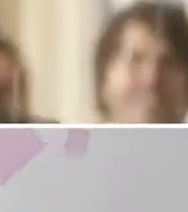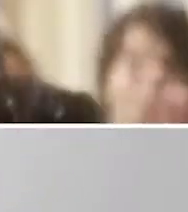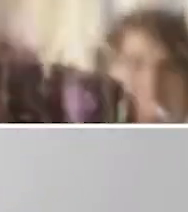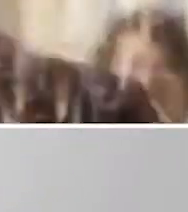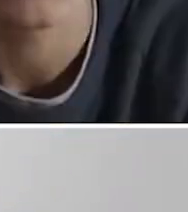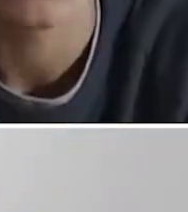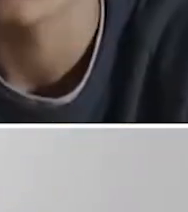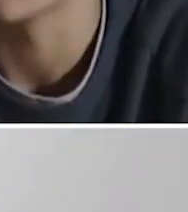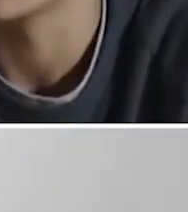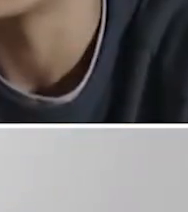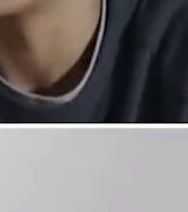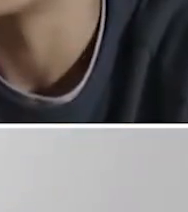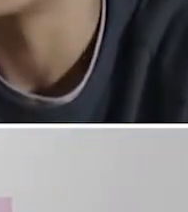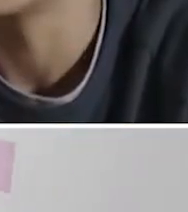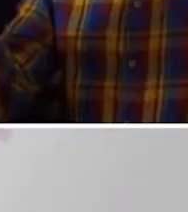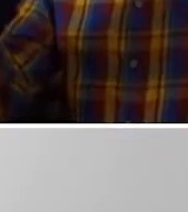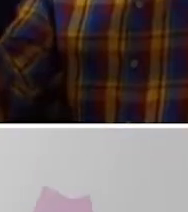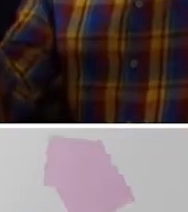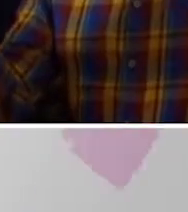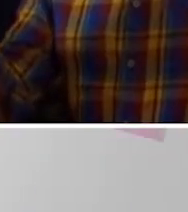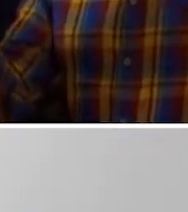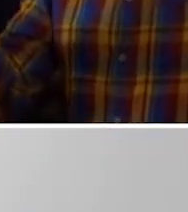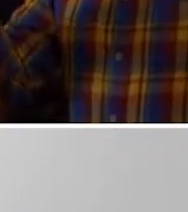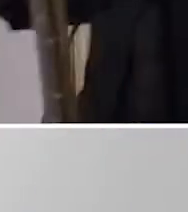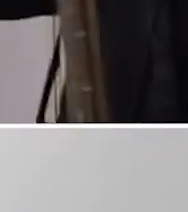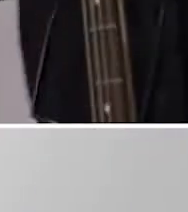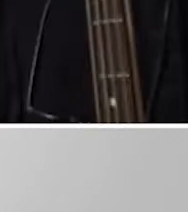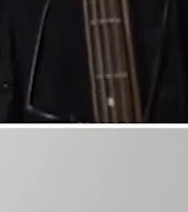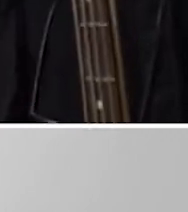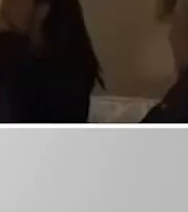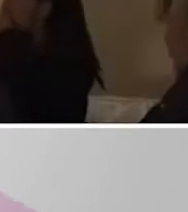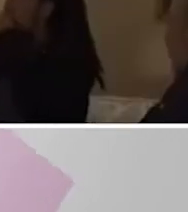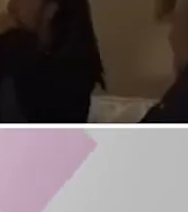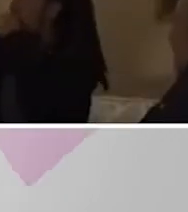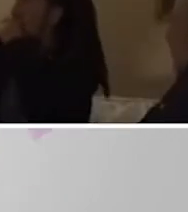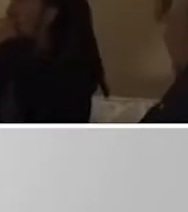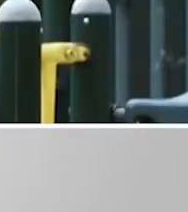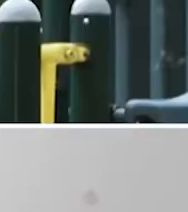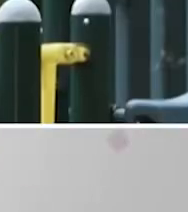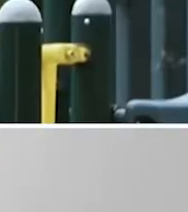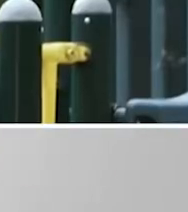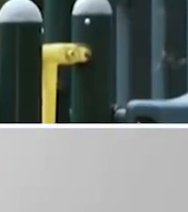que enfrentan los jóvenes. El mundo es mejor sin etiquetas.